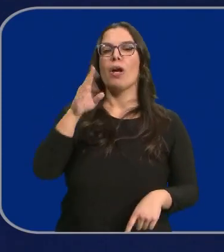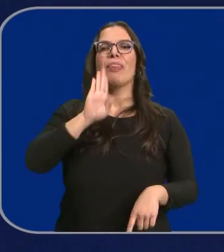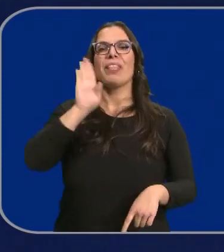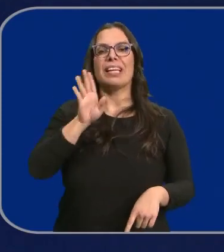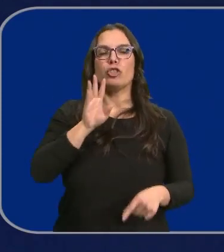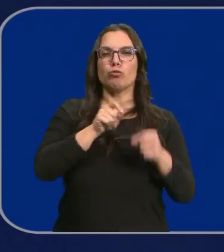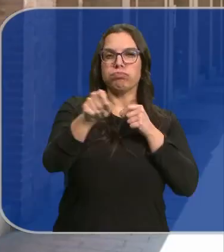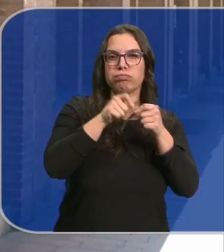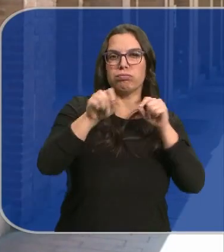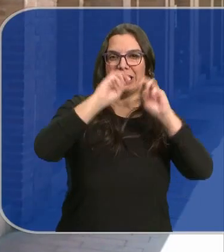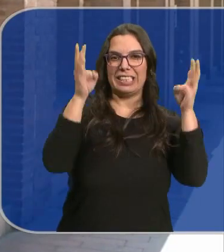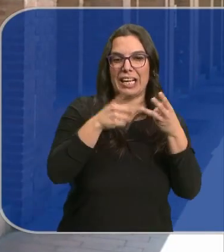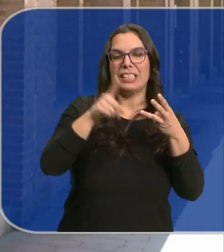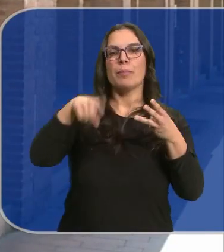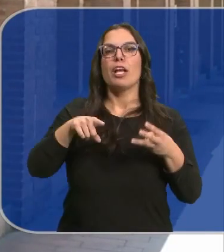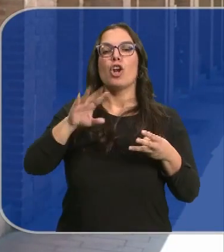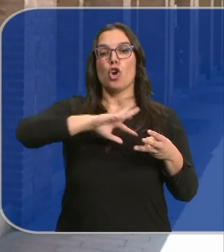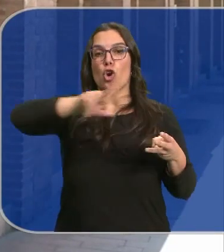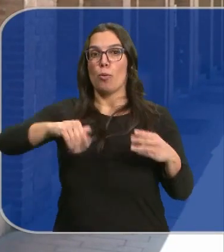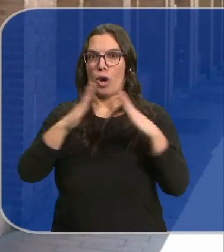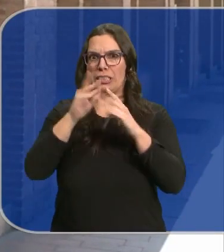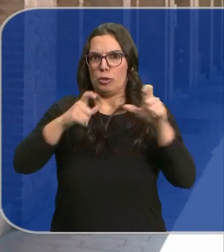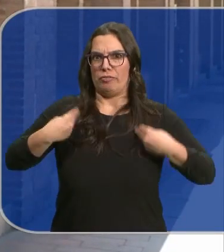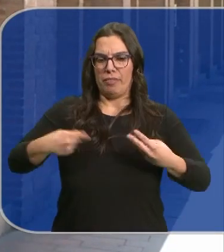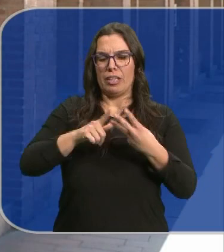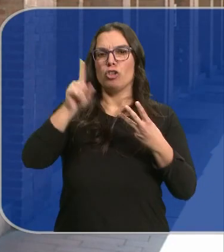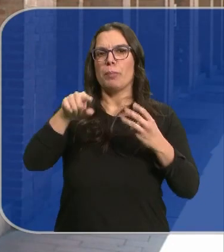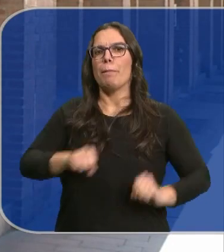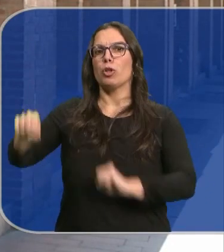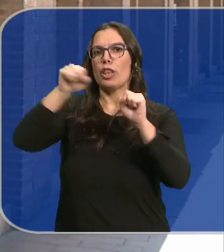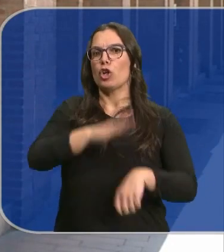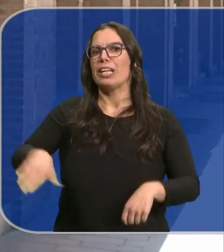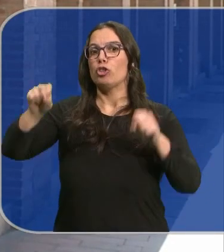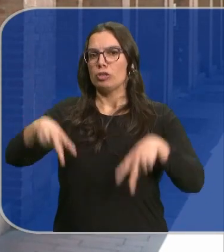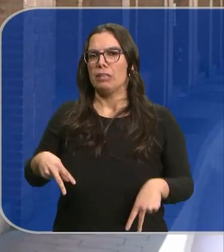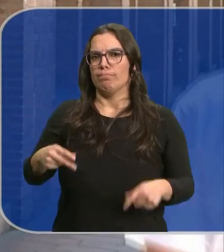ciberdelitos, los robos en casas habitadas y los casos de desprotección de menores en el último año.